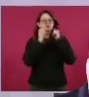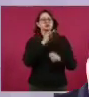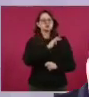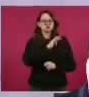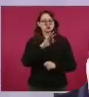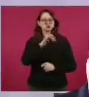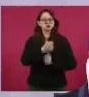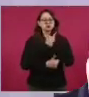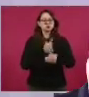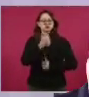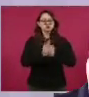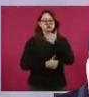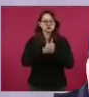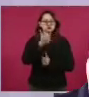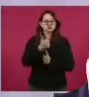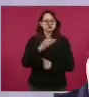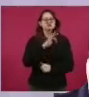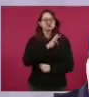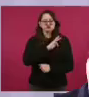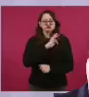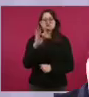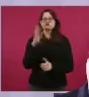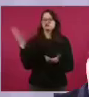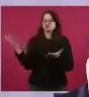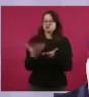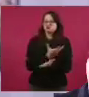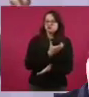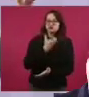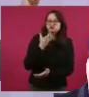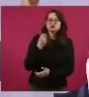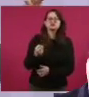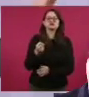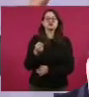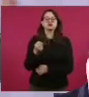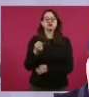competencia y así poder tener grandes resultados, que